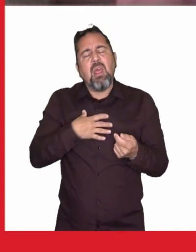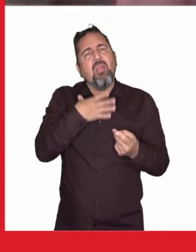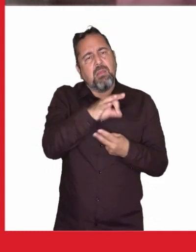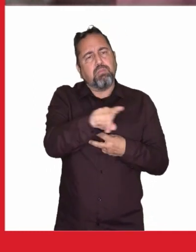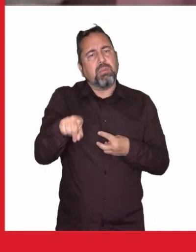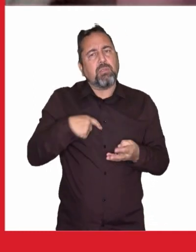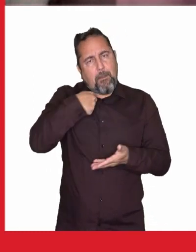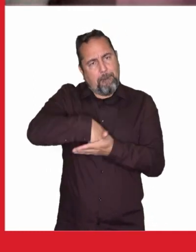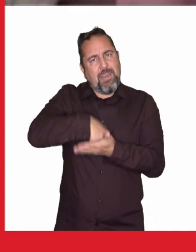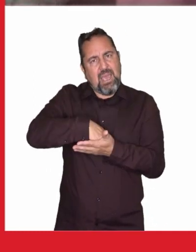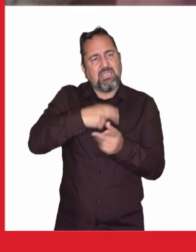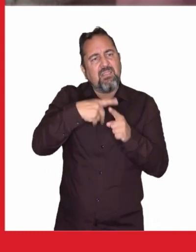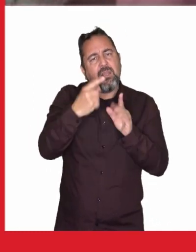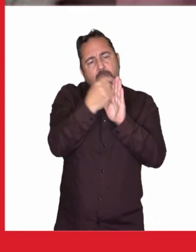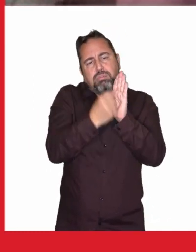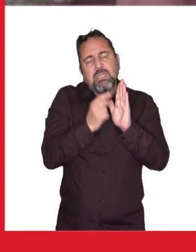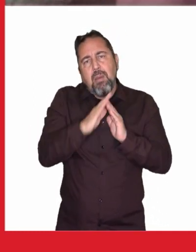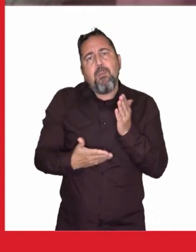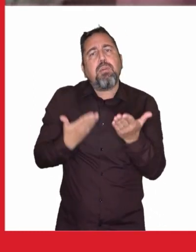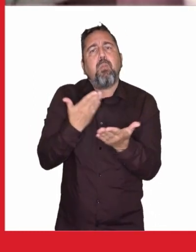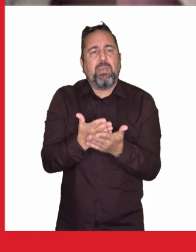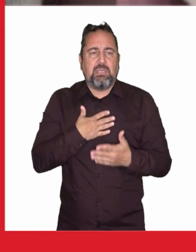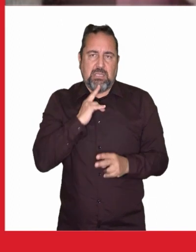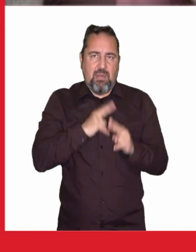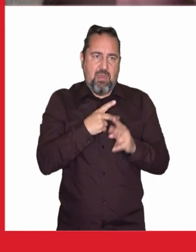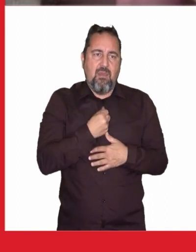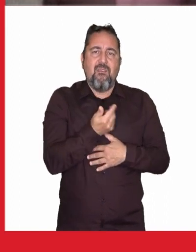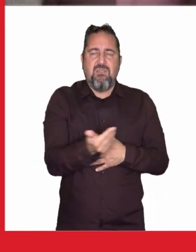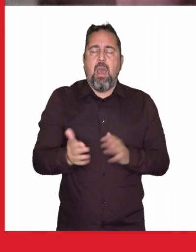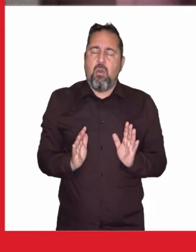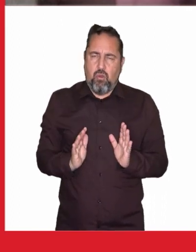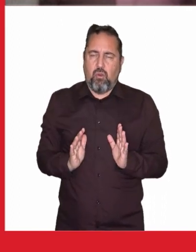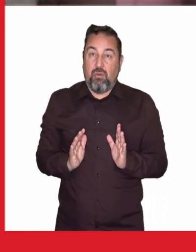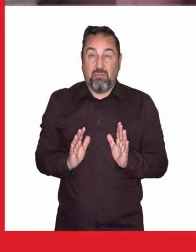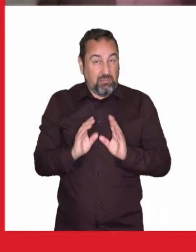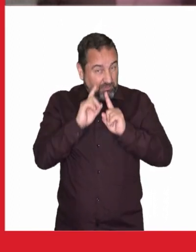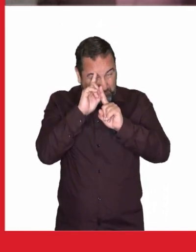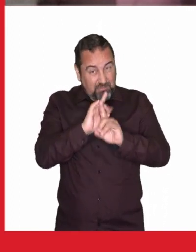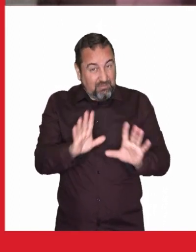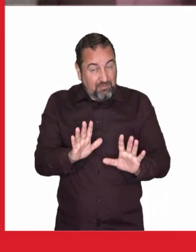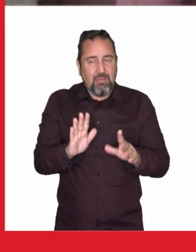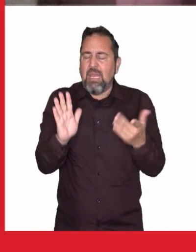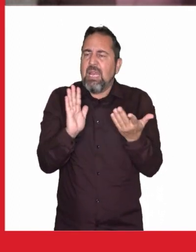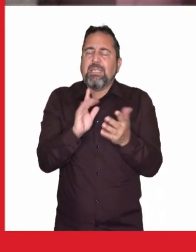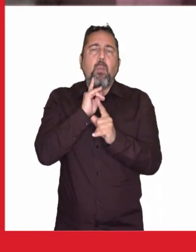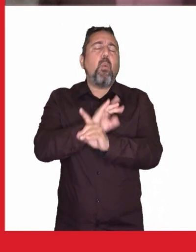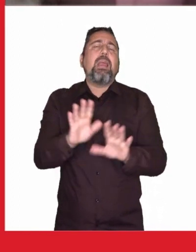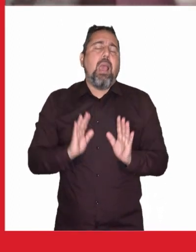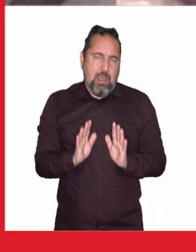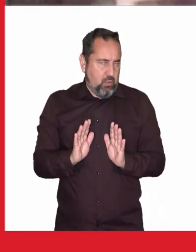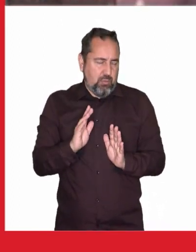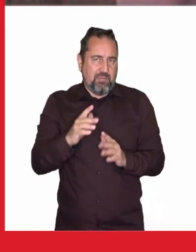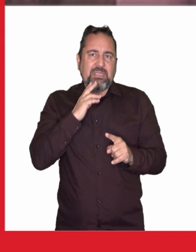segmentos de mercados están dispuestos a pagar por diferentes aspectos de la propuesta de valor.